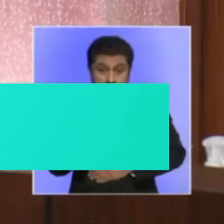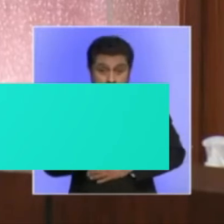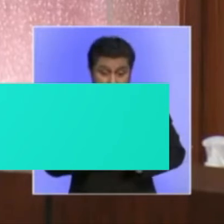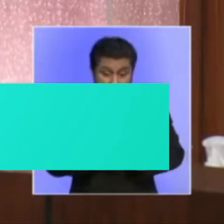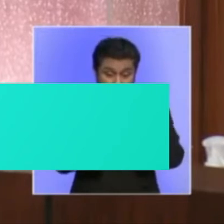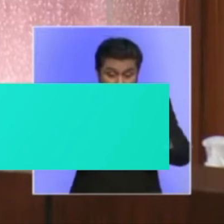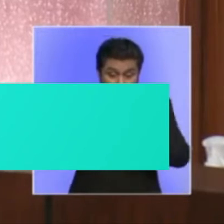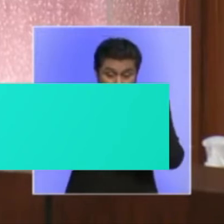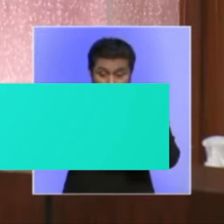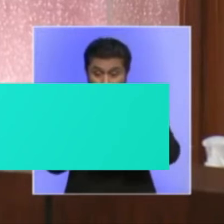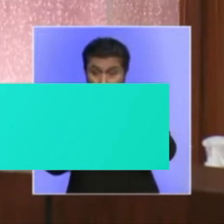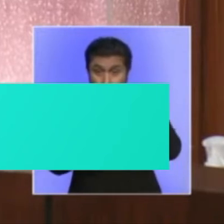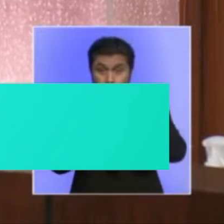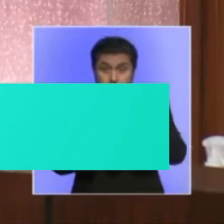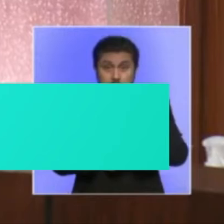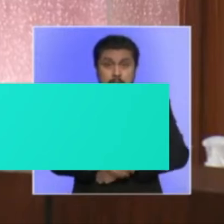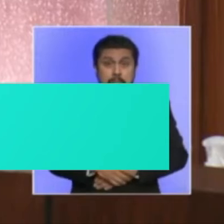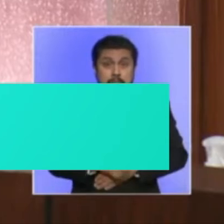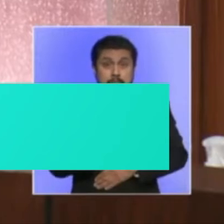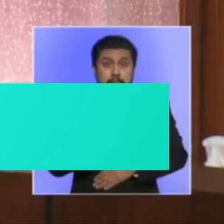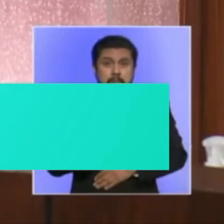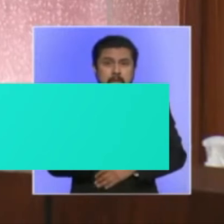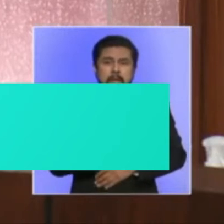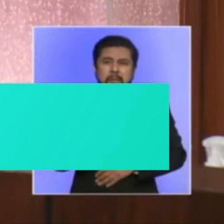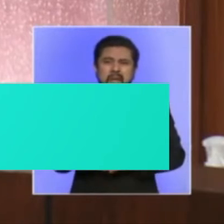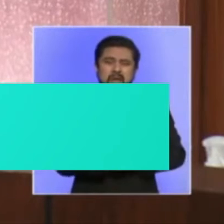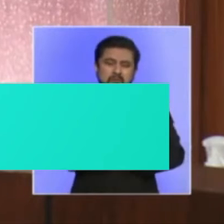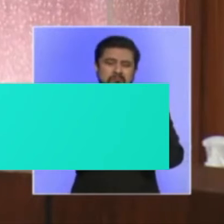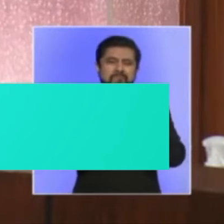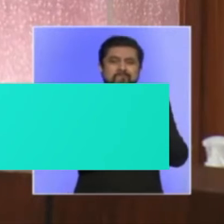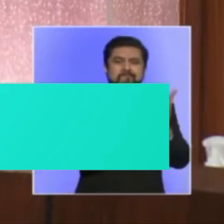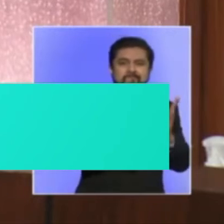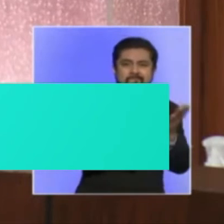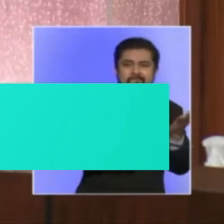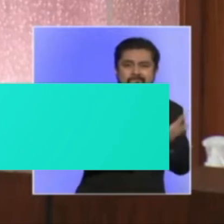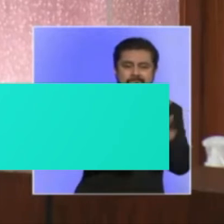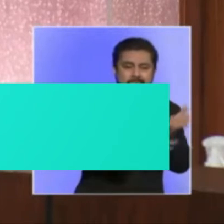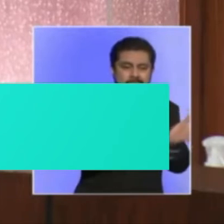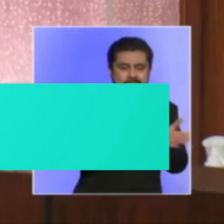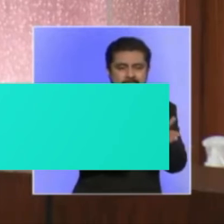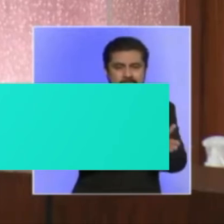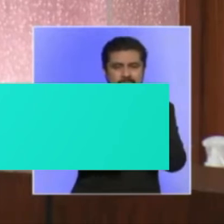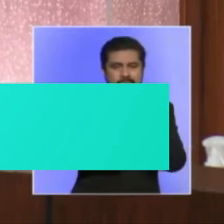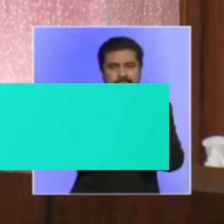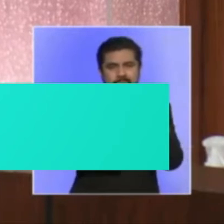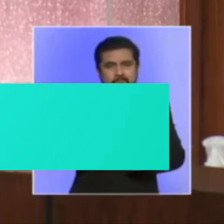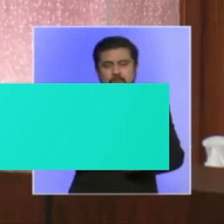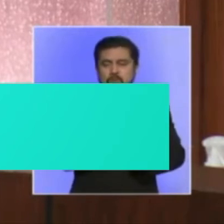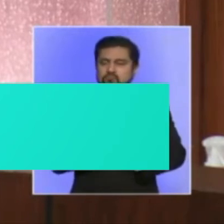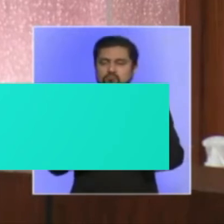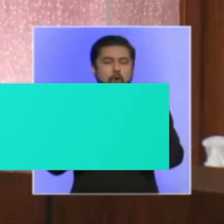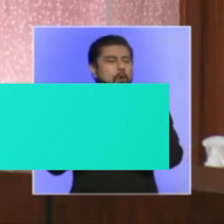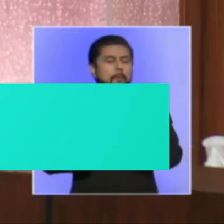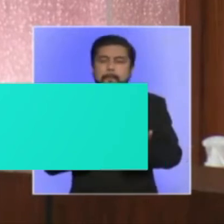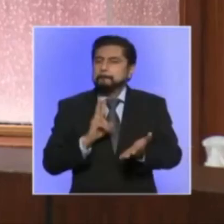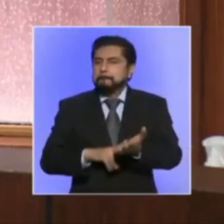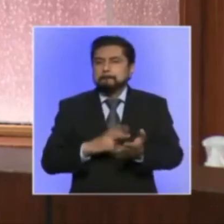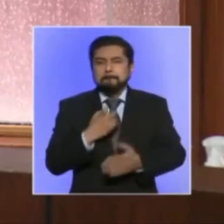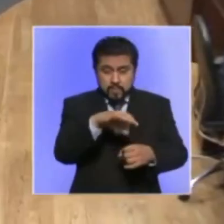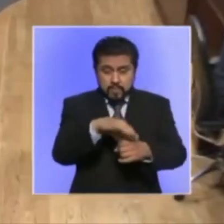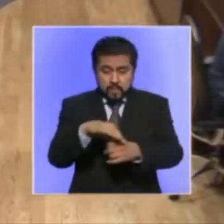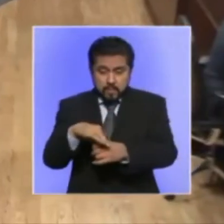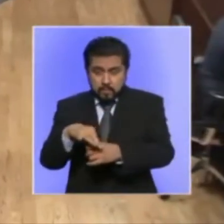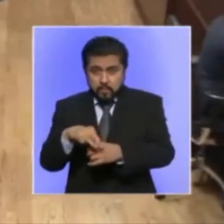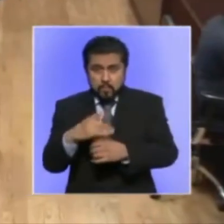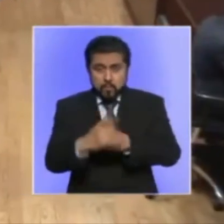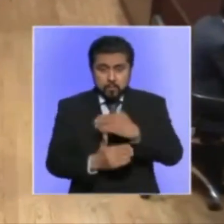ciudadana que fue menor al umbral requerido por la constitución no al lugar admitir la declaratoria de validez